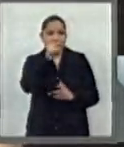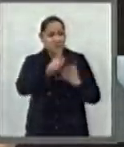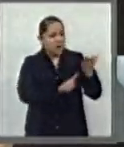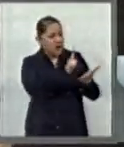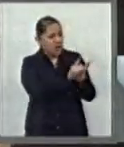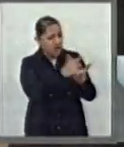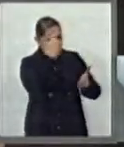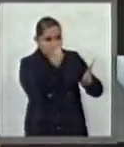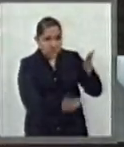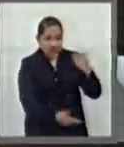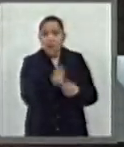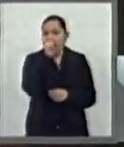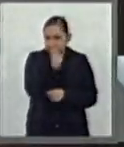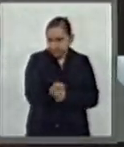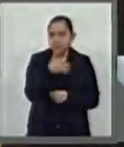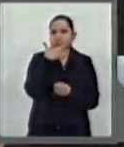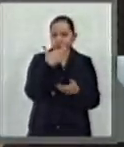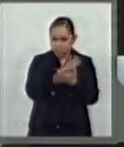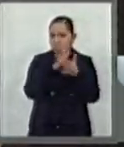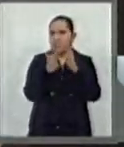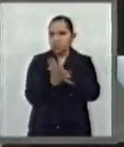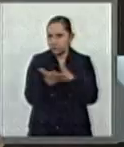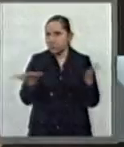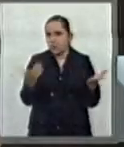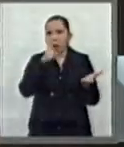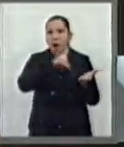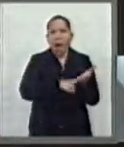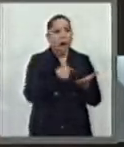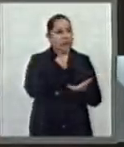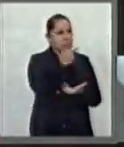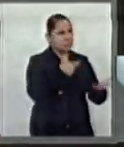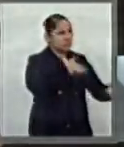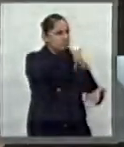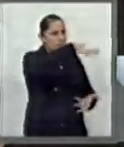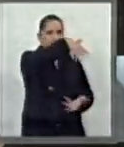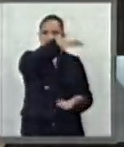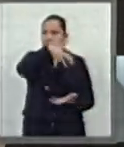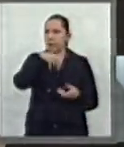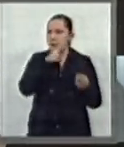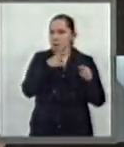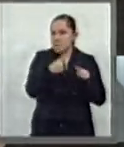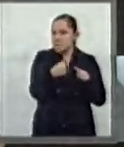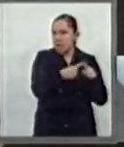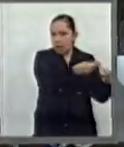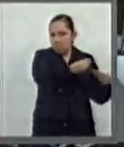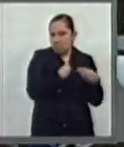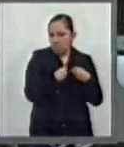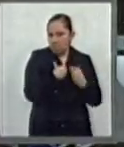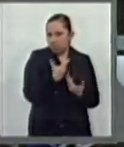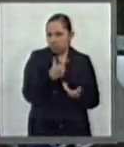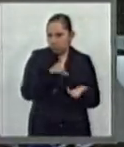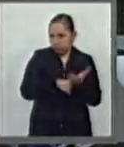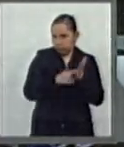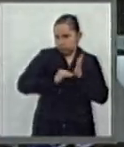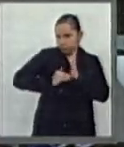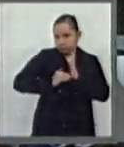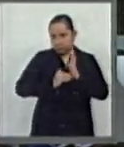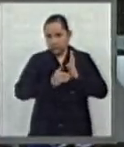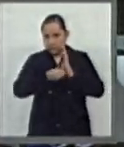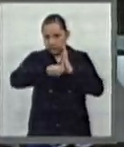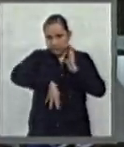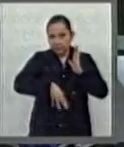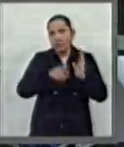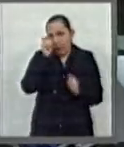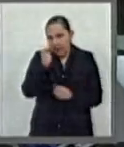El financiamiento ilegal de las campañas electorales también lastima nuestra democracia, ya que le resta